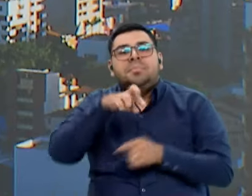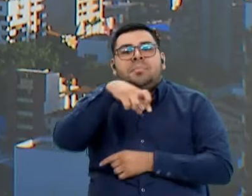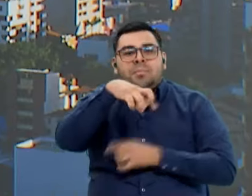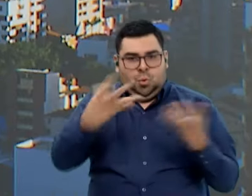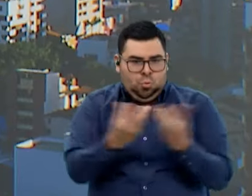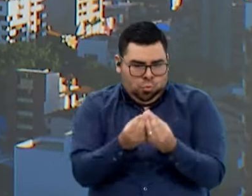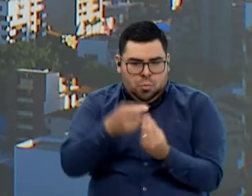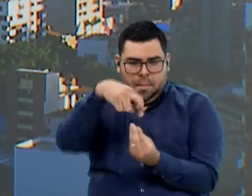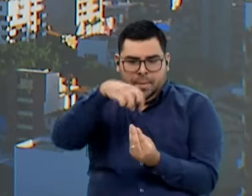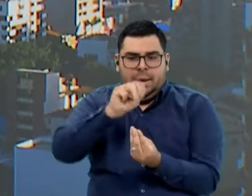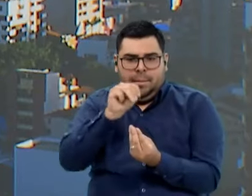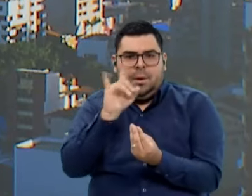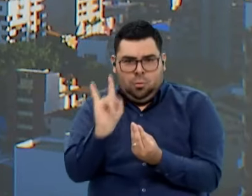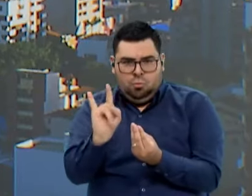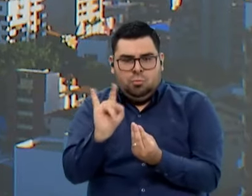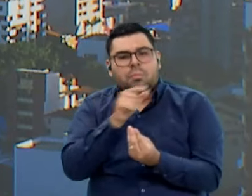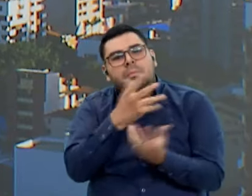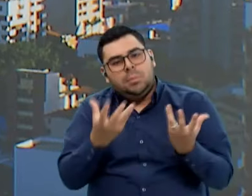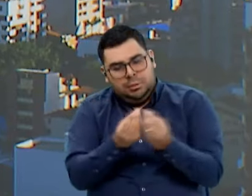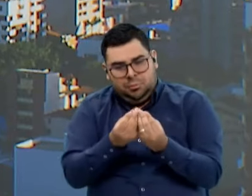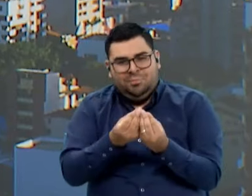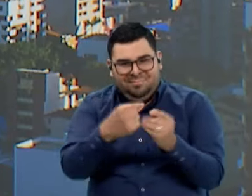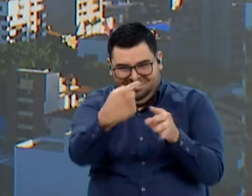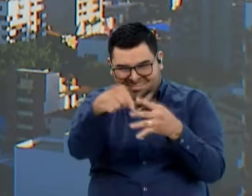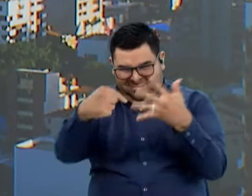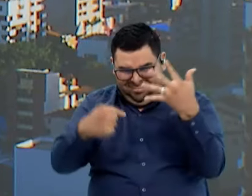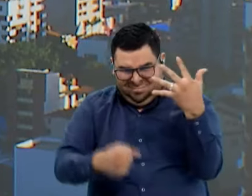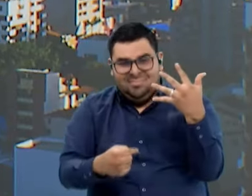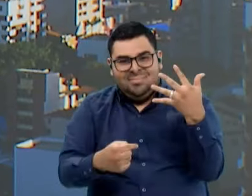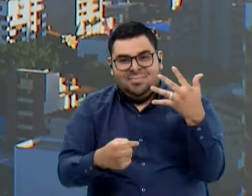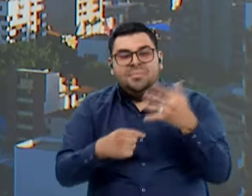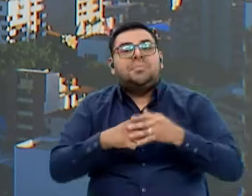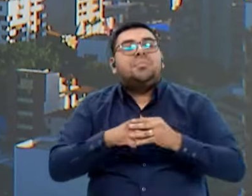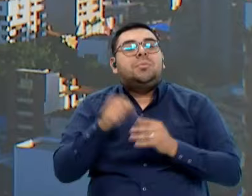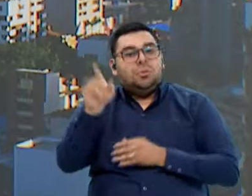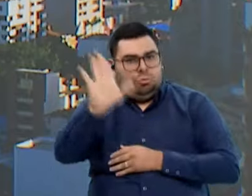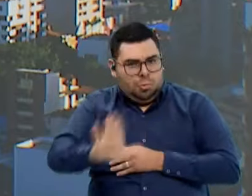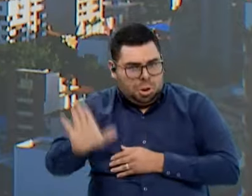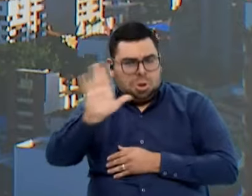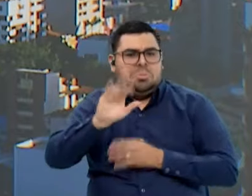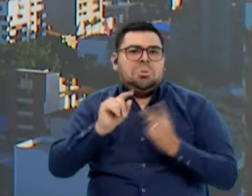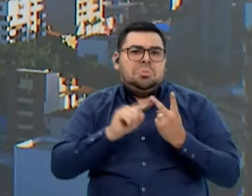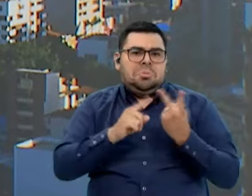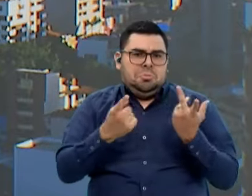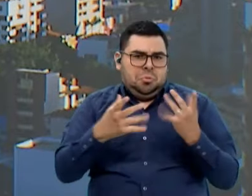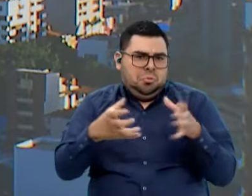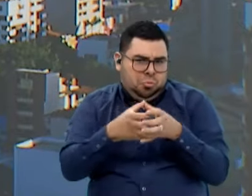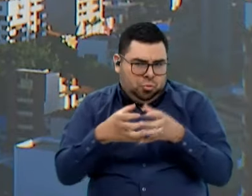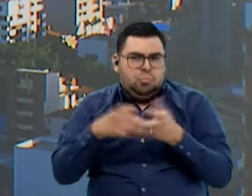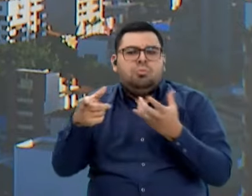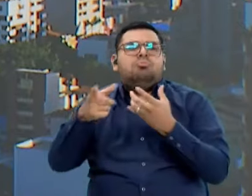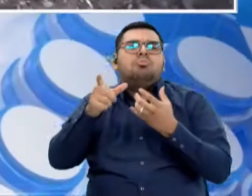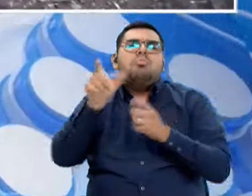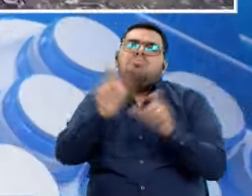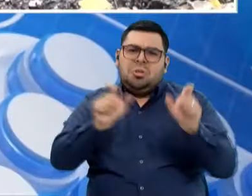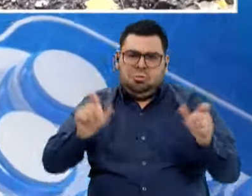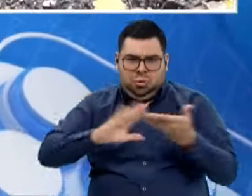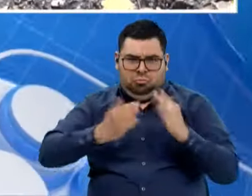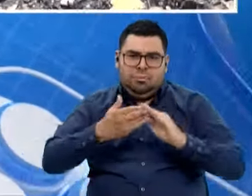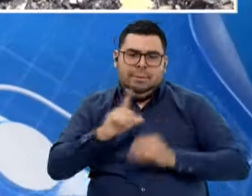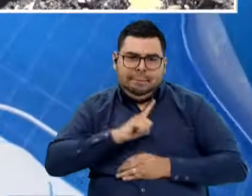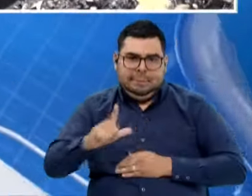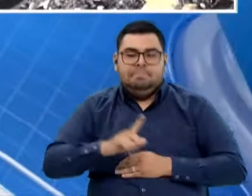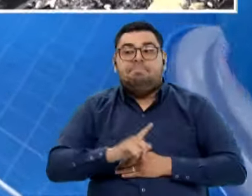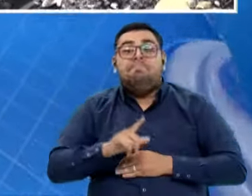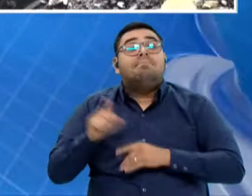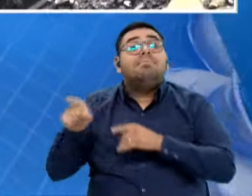el departamento y todos los cuerpos de socorro y de apoyo y algunos líderes de las comunidades. Entonces lo que hacemos es que